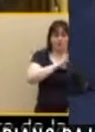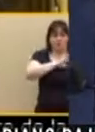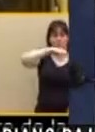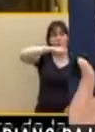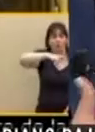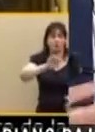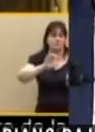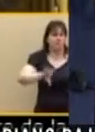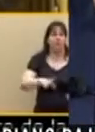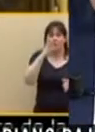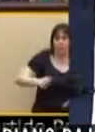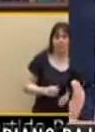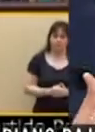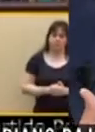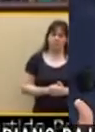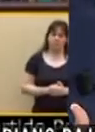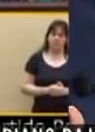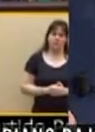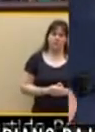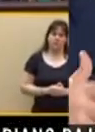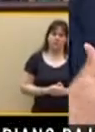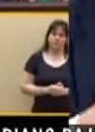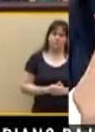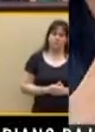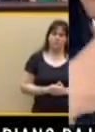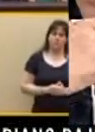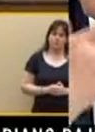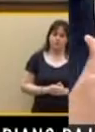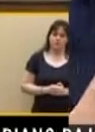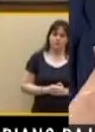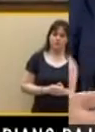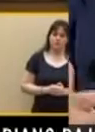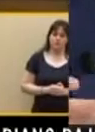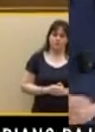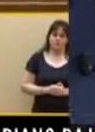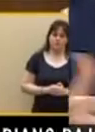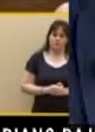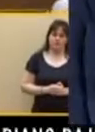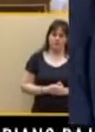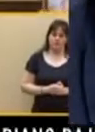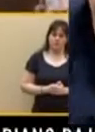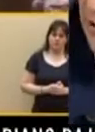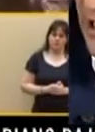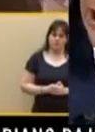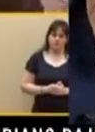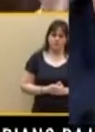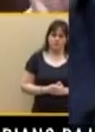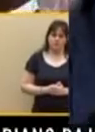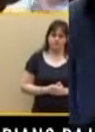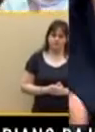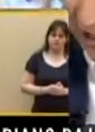de que ustedes dejan de cobrar porque no me gusta ya va siendo lo que ustedes dejan de verdad porque ustedes no están con la gente oiga mire esto yo estoy sentado en